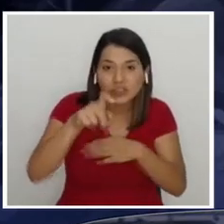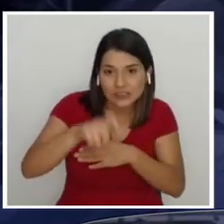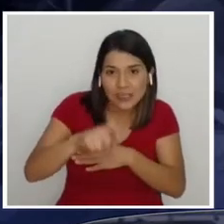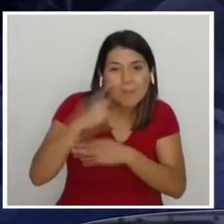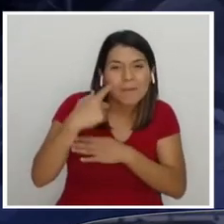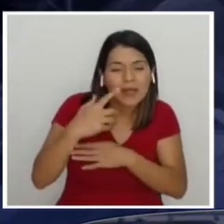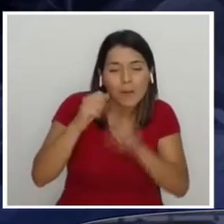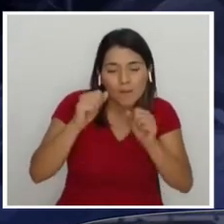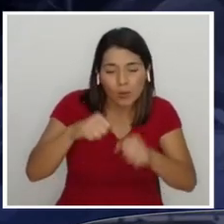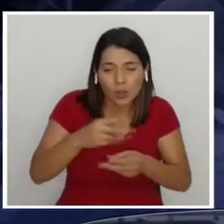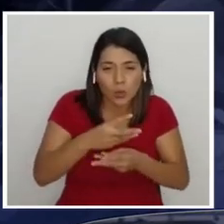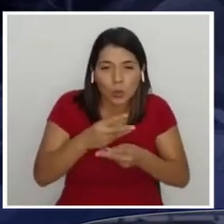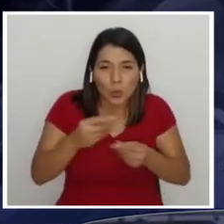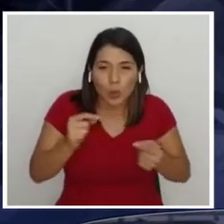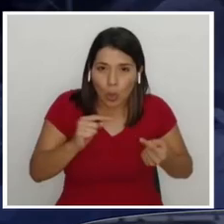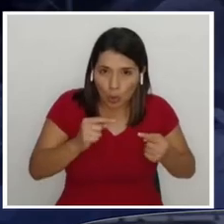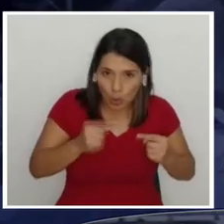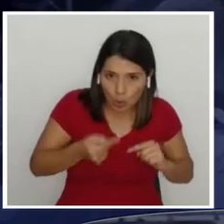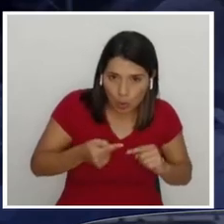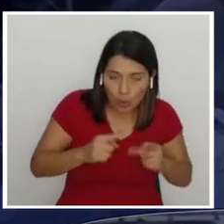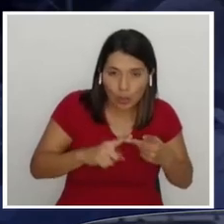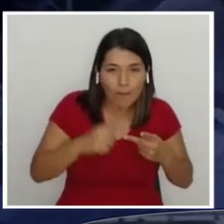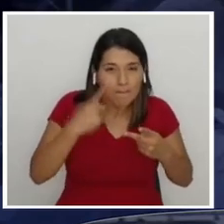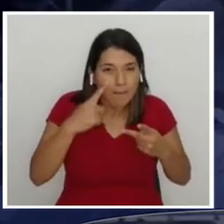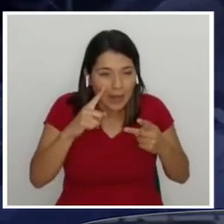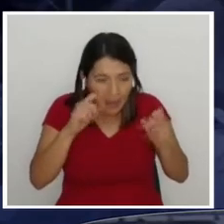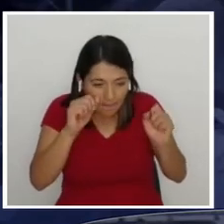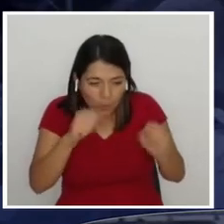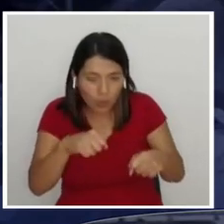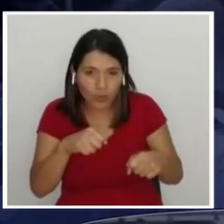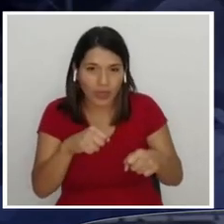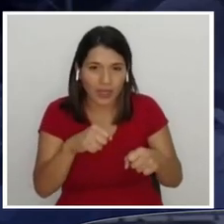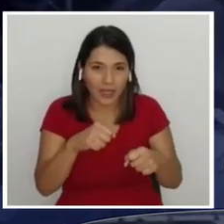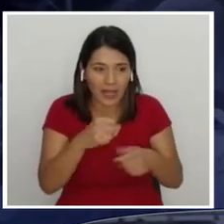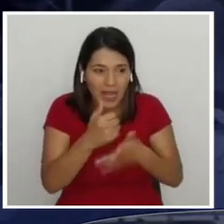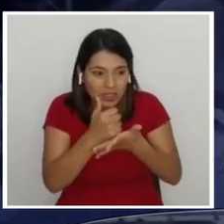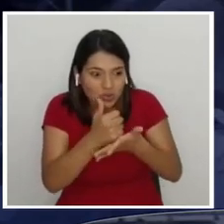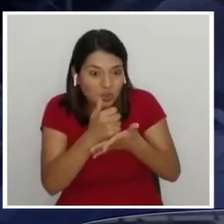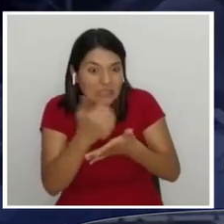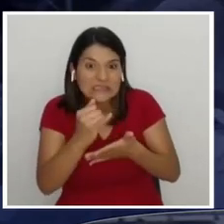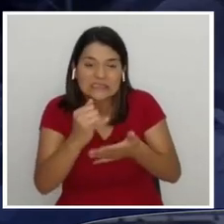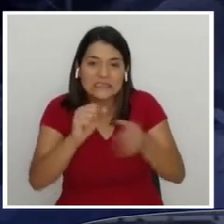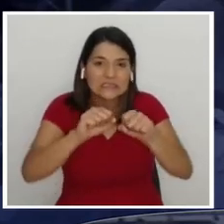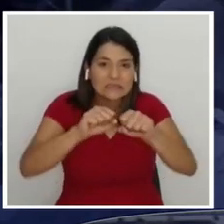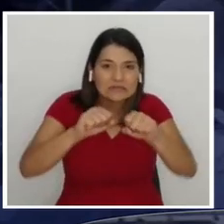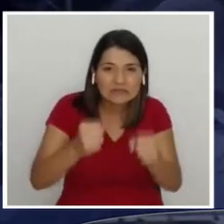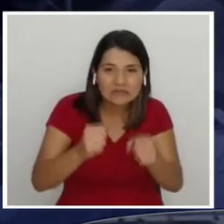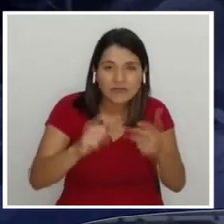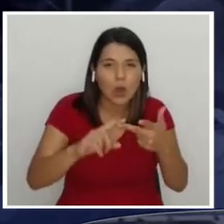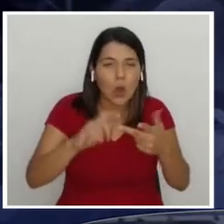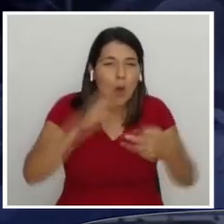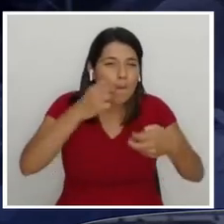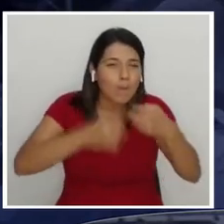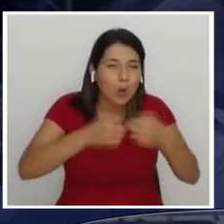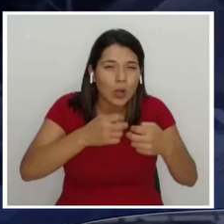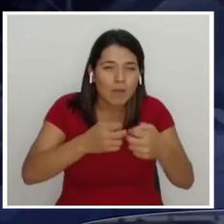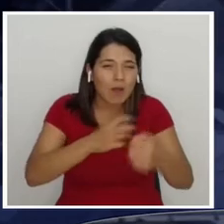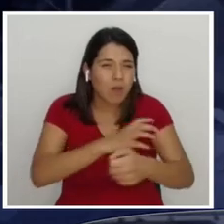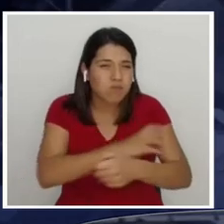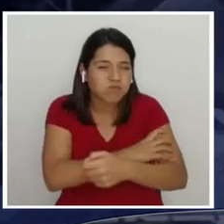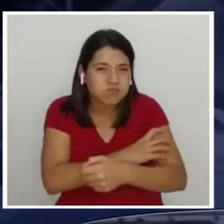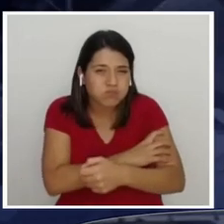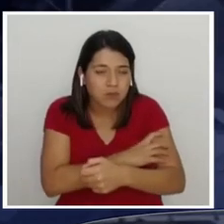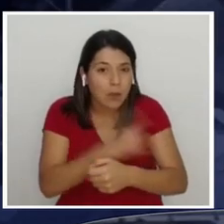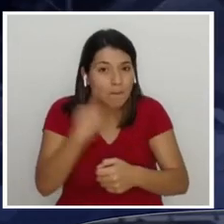físico, para corregir alguna posible fractura o algún problema muscular que el paciente tenga, para entender que además